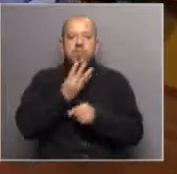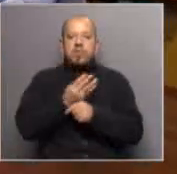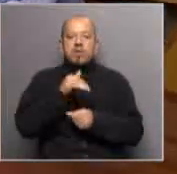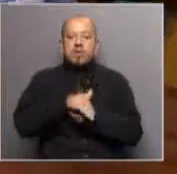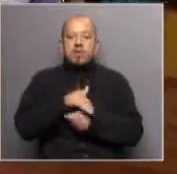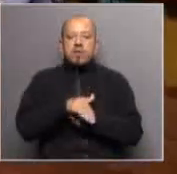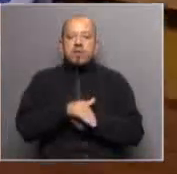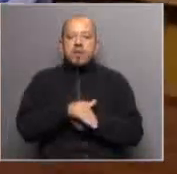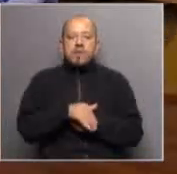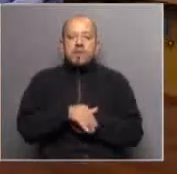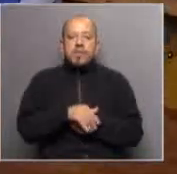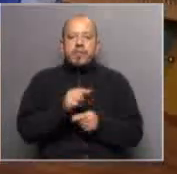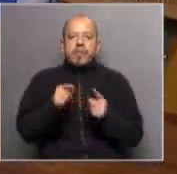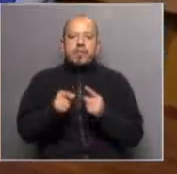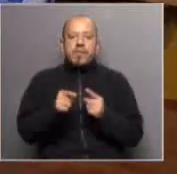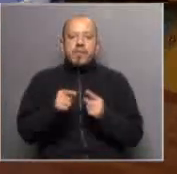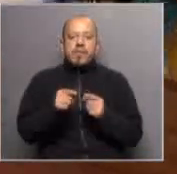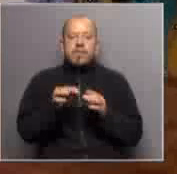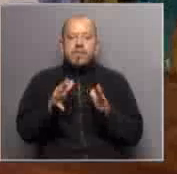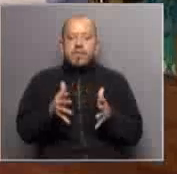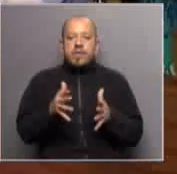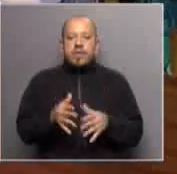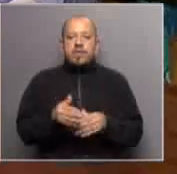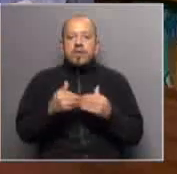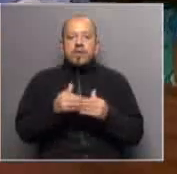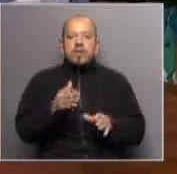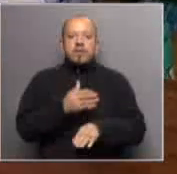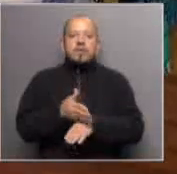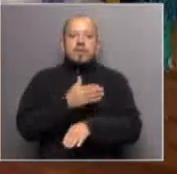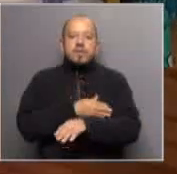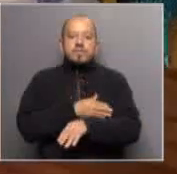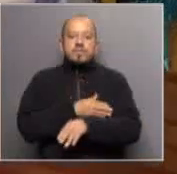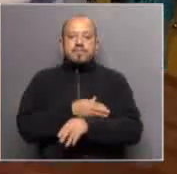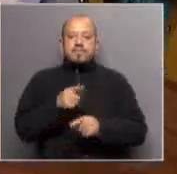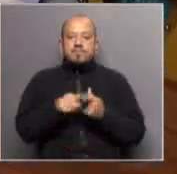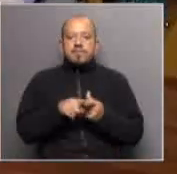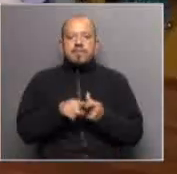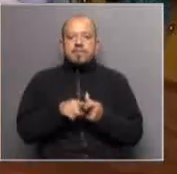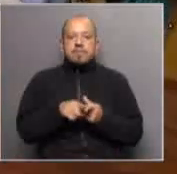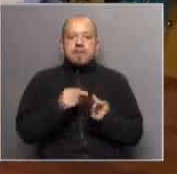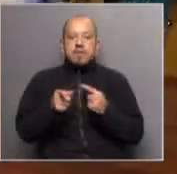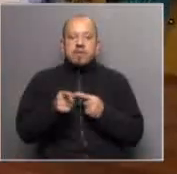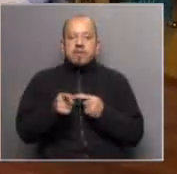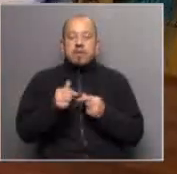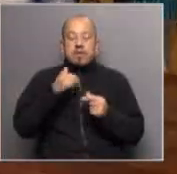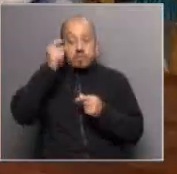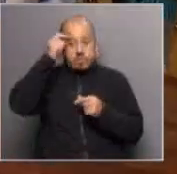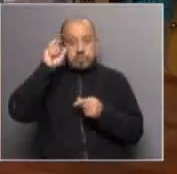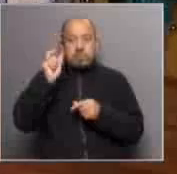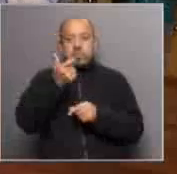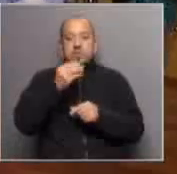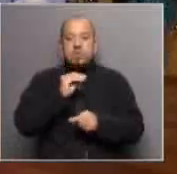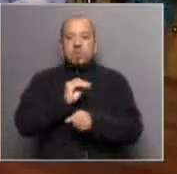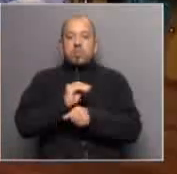como tuvimos esta modificación de horario, tratamos de que la gente empiece a salir más temprano. Como ese cambio de cultura, digamos, que también favorece a